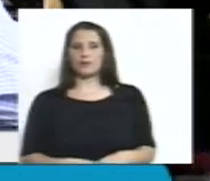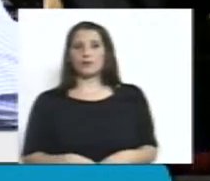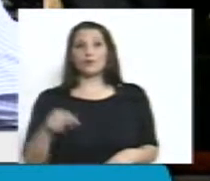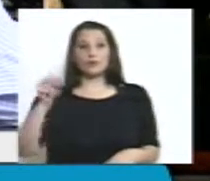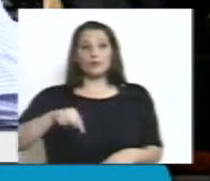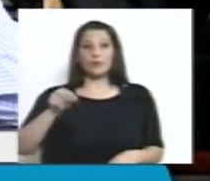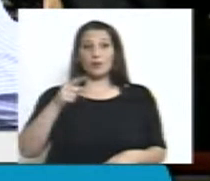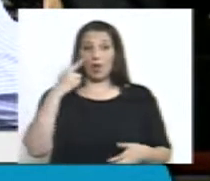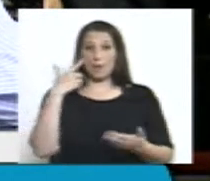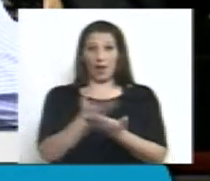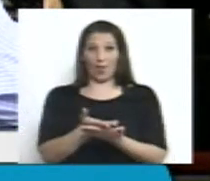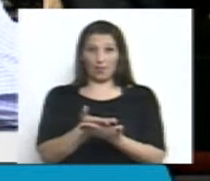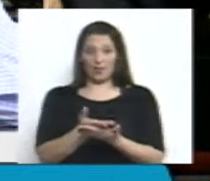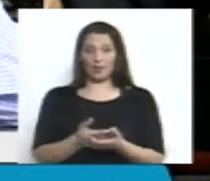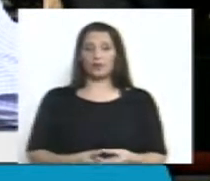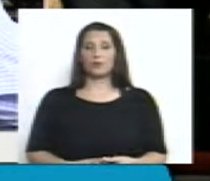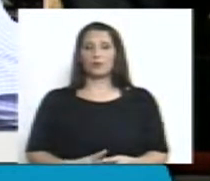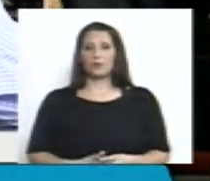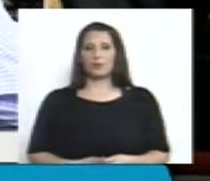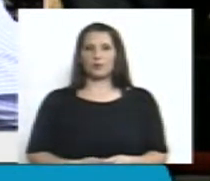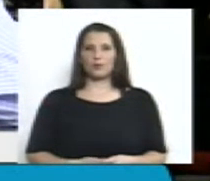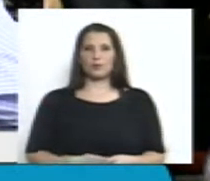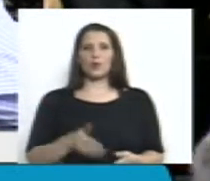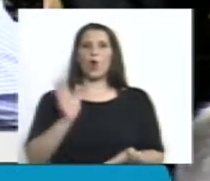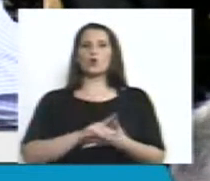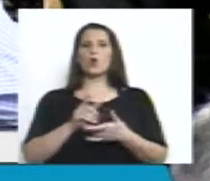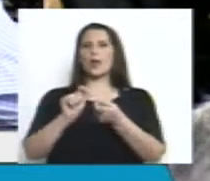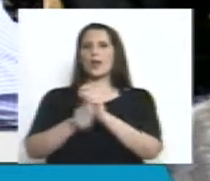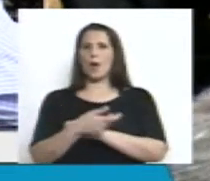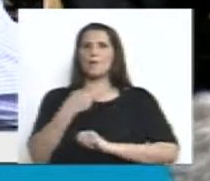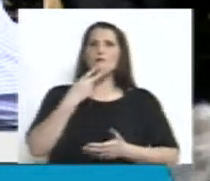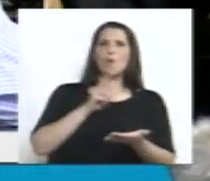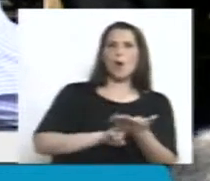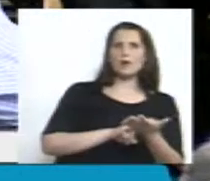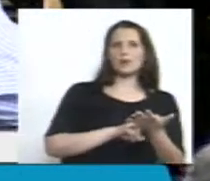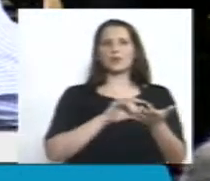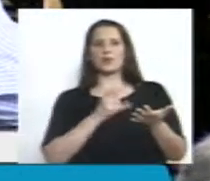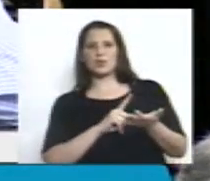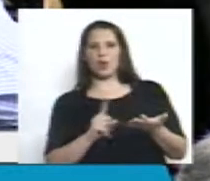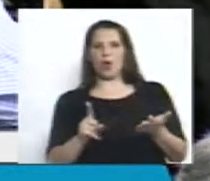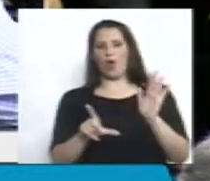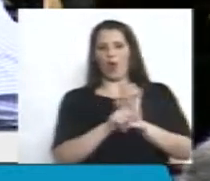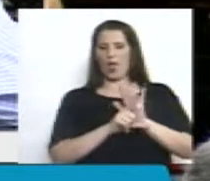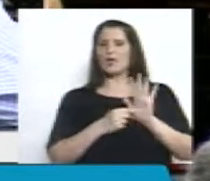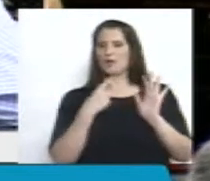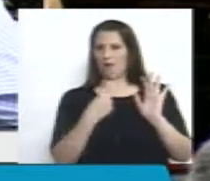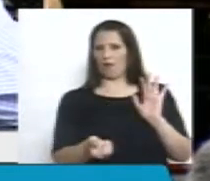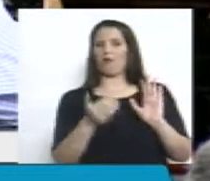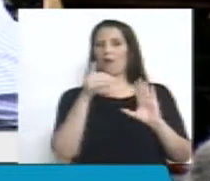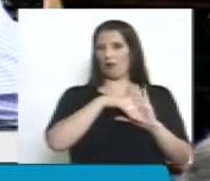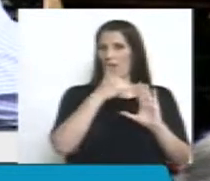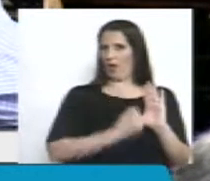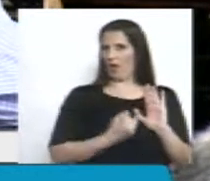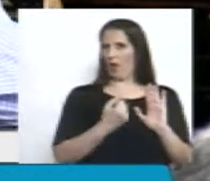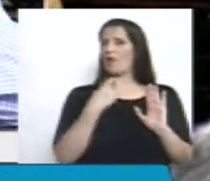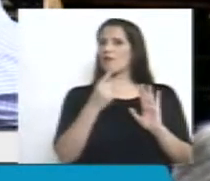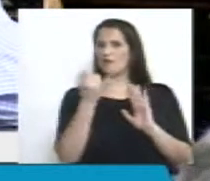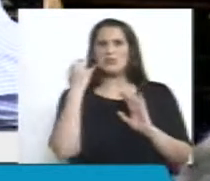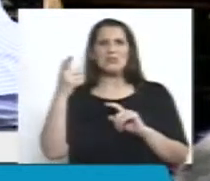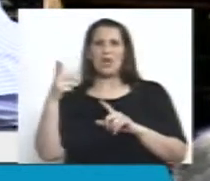Este planteo, señor presidente, de los cambios de impuestos que tiene atrás, ya han sido convalidados por varias